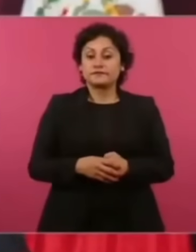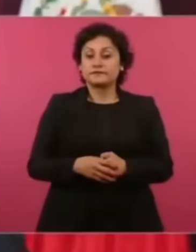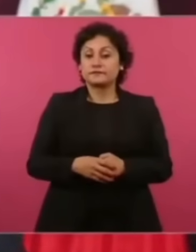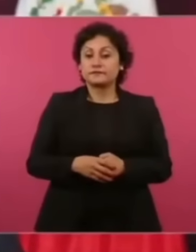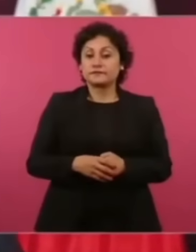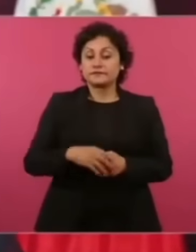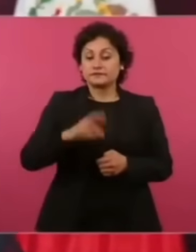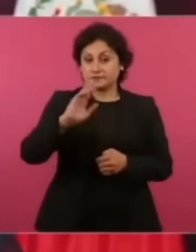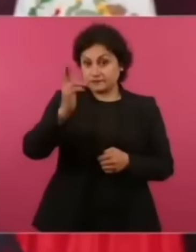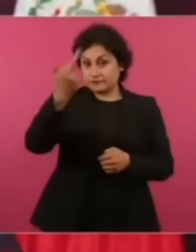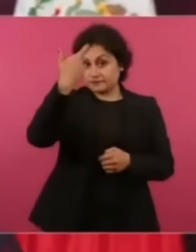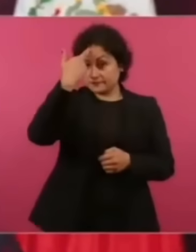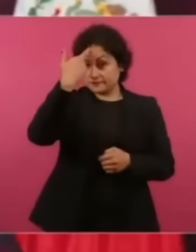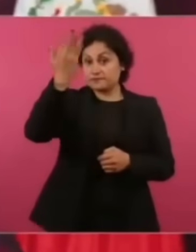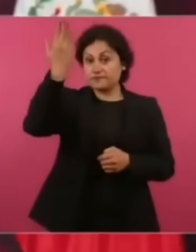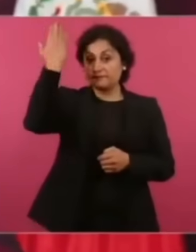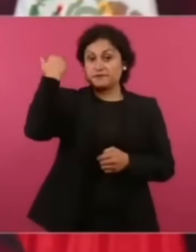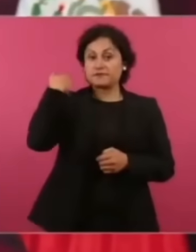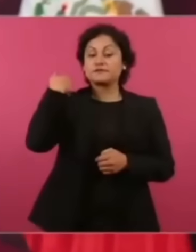estaban en vísperas las elecciones